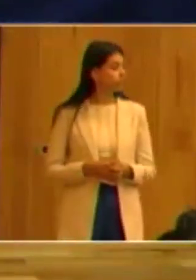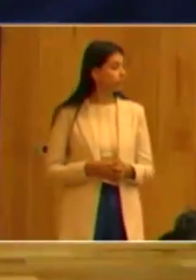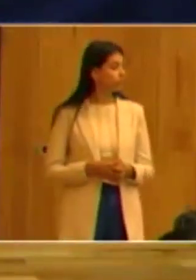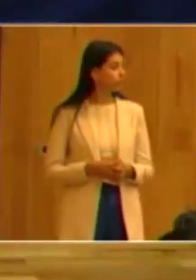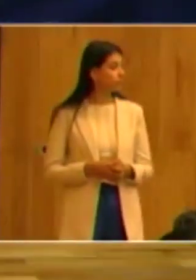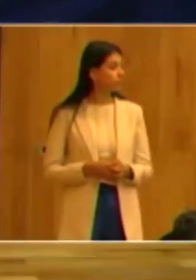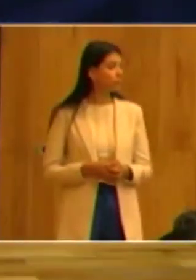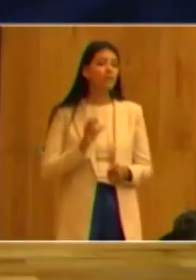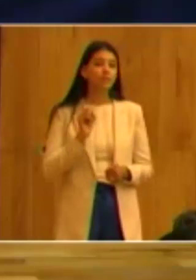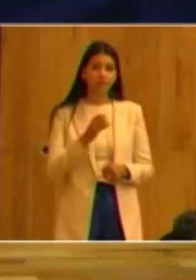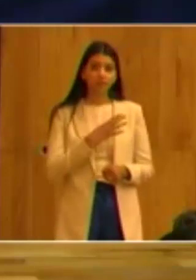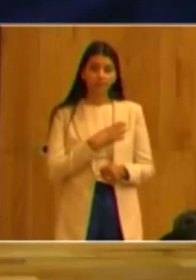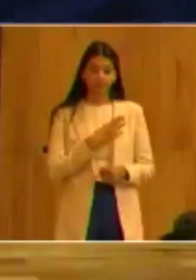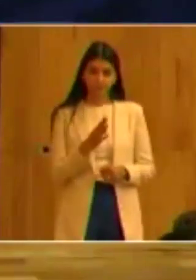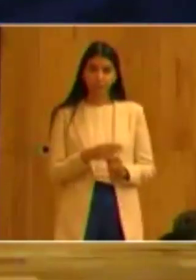Sí, bueno.